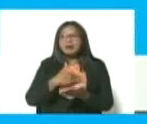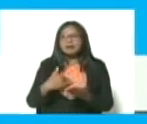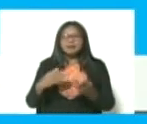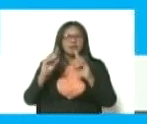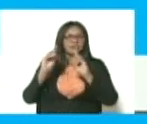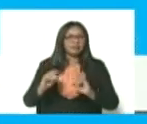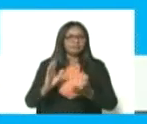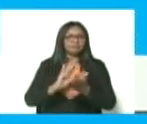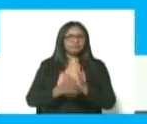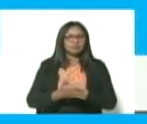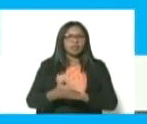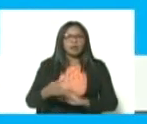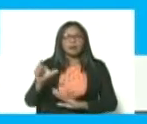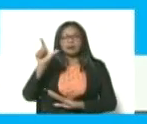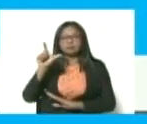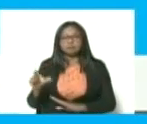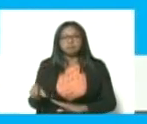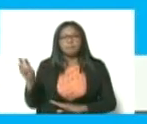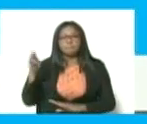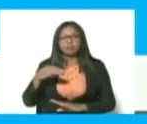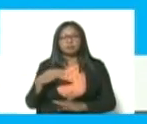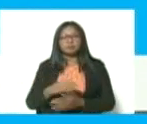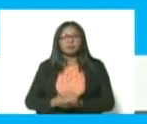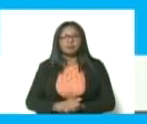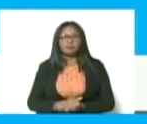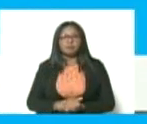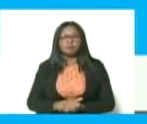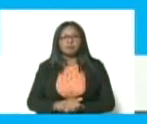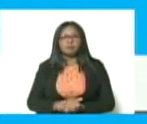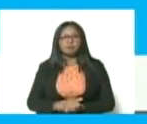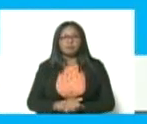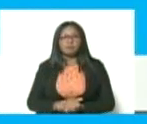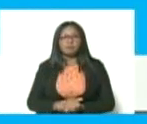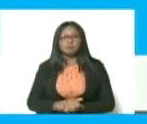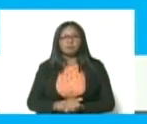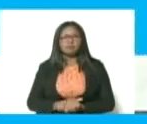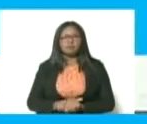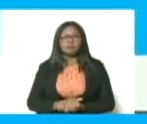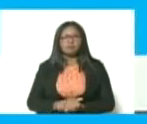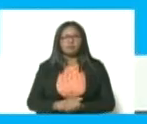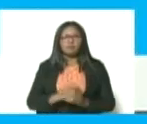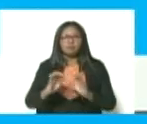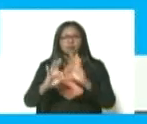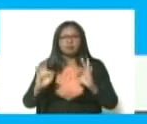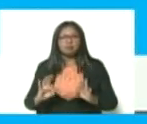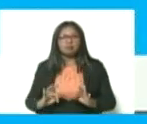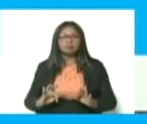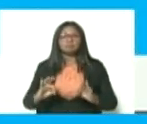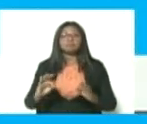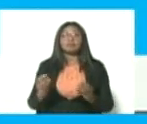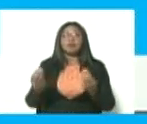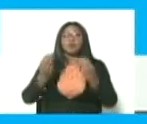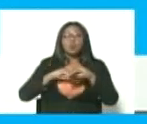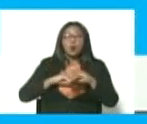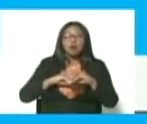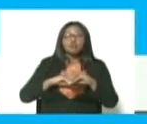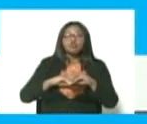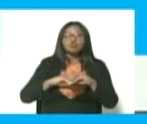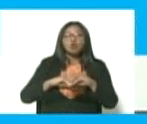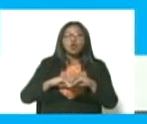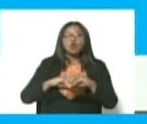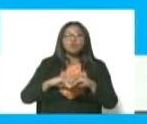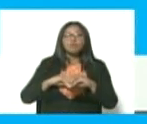Esequibo. Y el Acuerdo de Ginebra es un nuevo